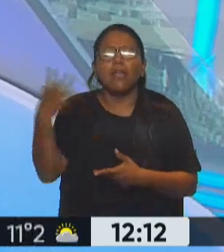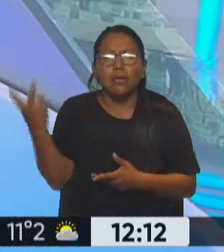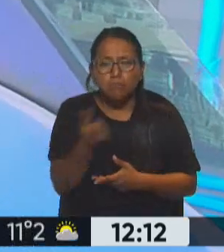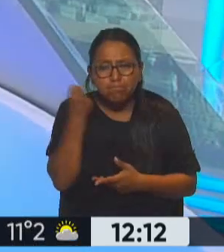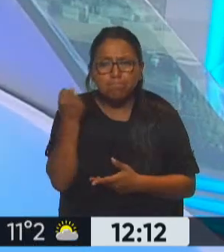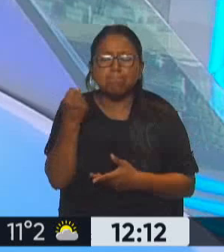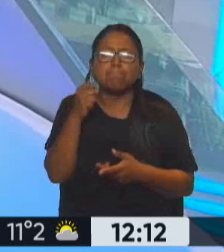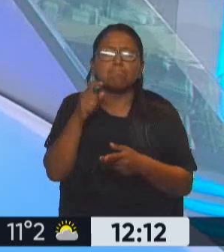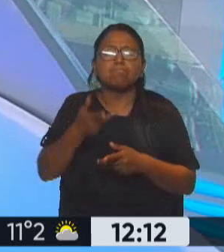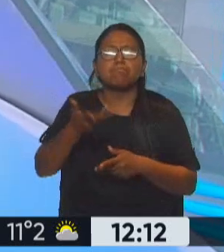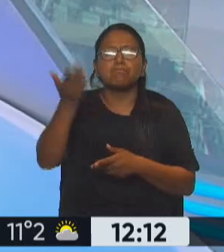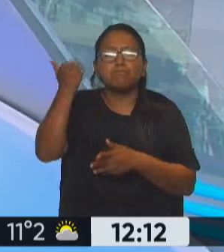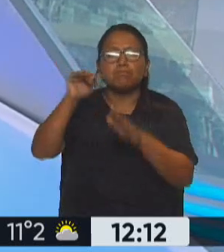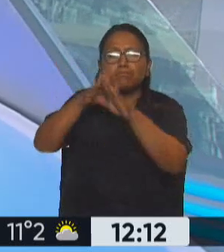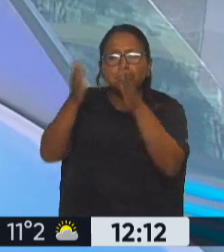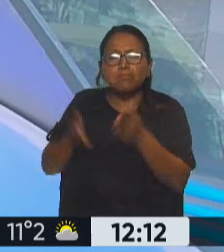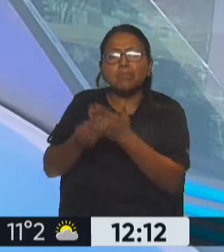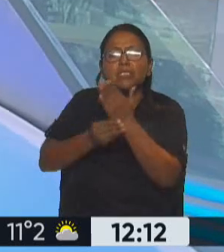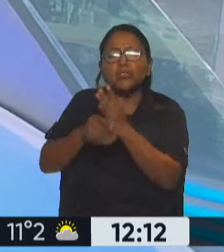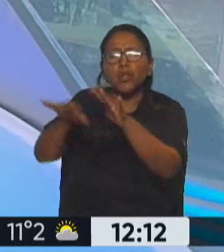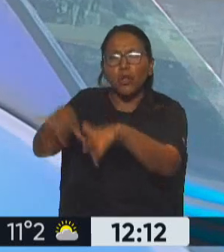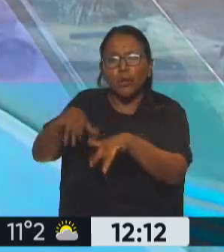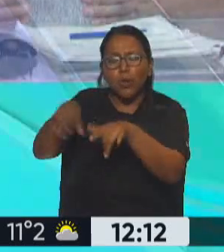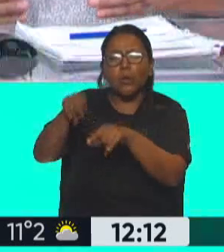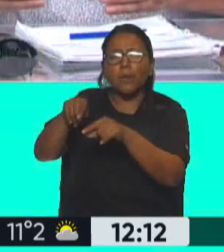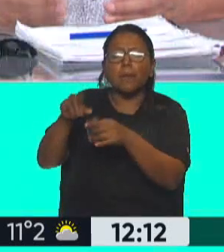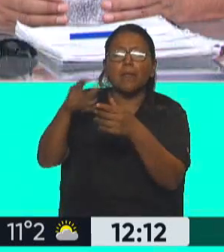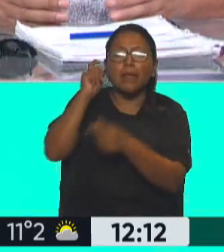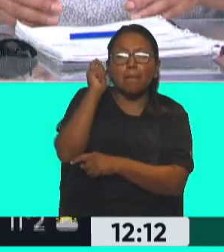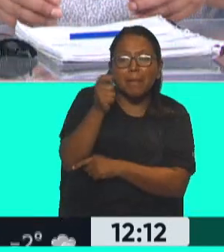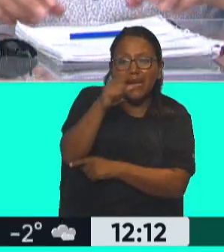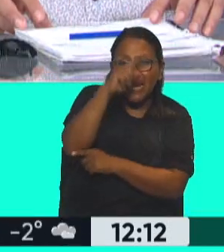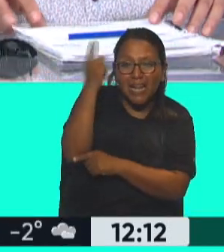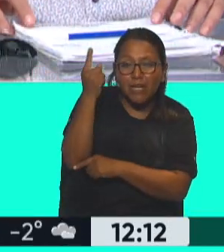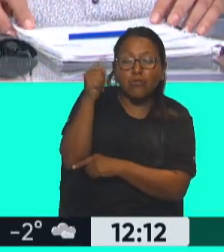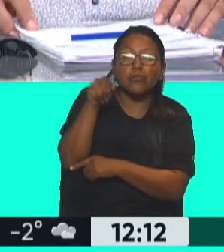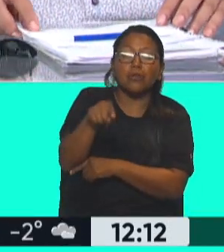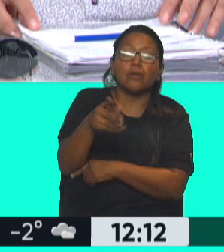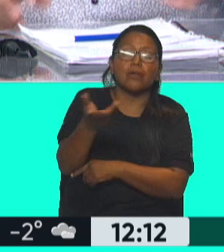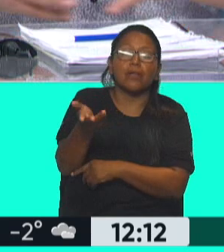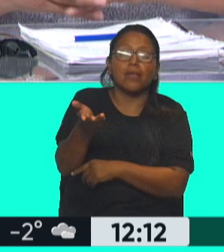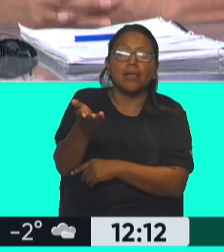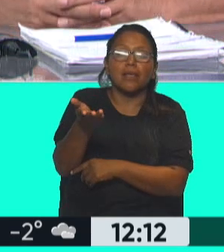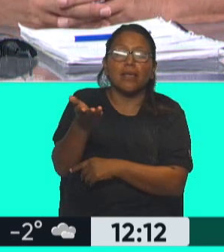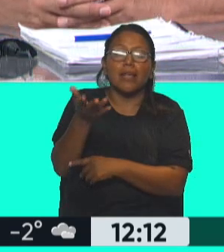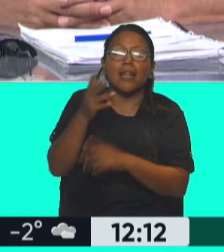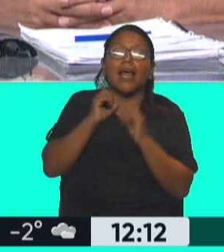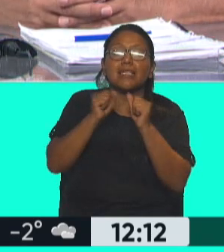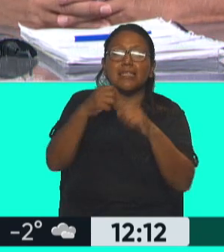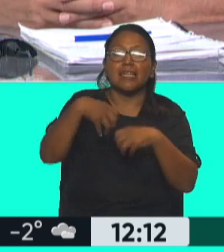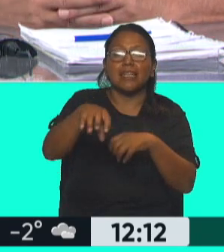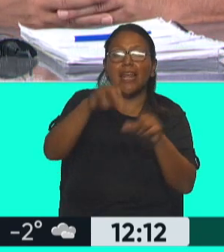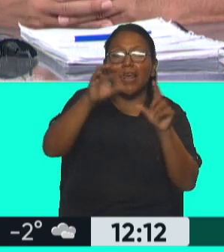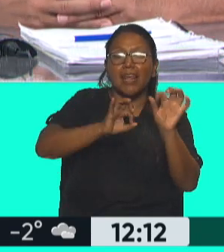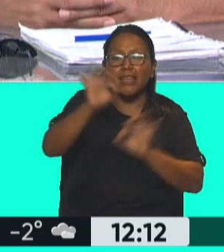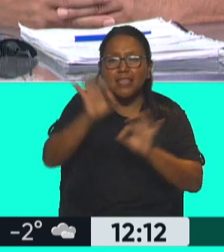recupere aquella vieja dependencia del Ministerio de Agricultura y Ganadería y Pesca de la Nación, que era la Secretaría de Estadísticas